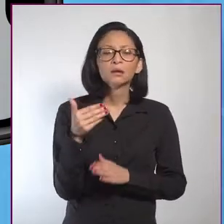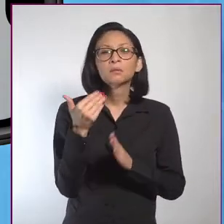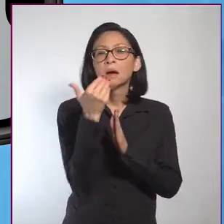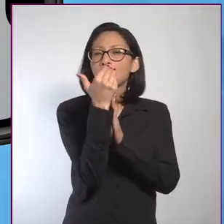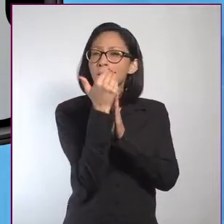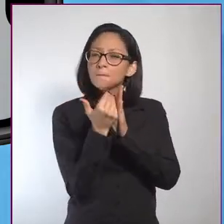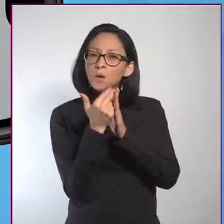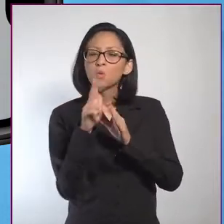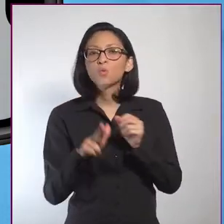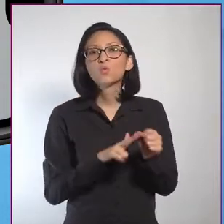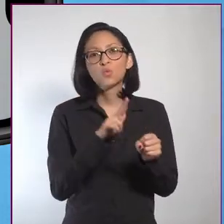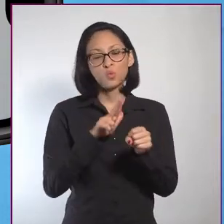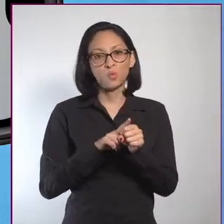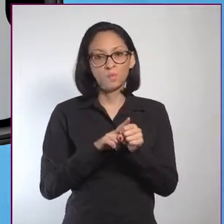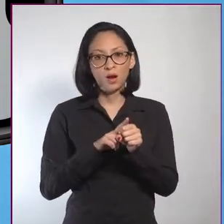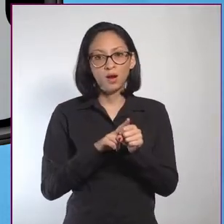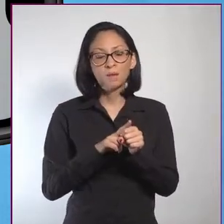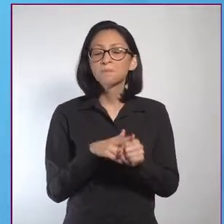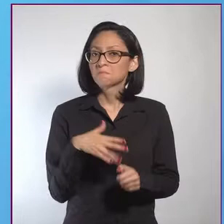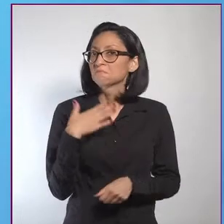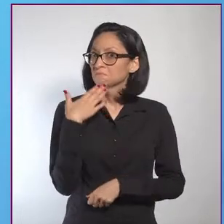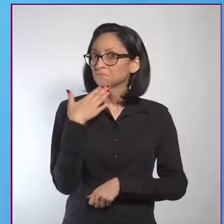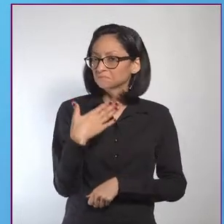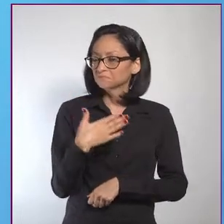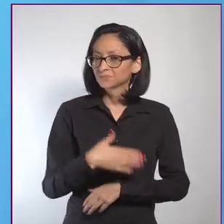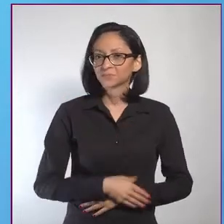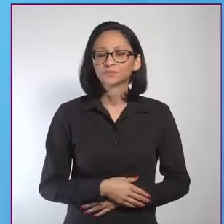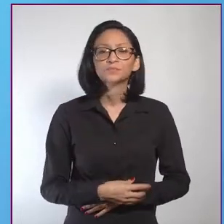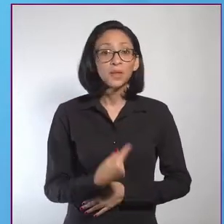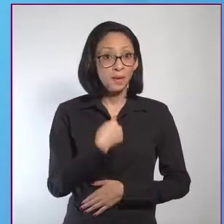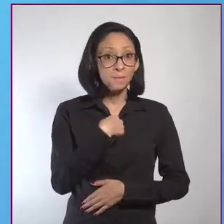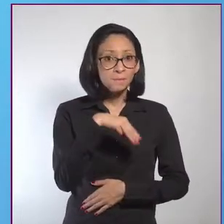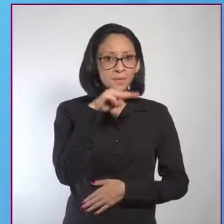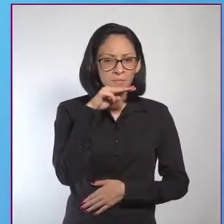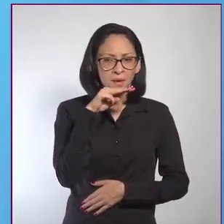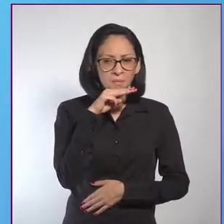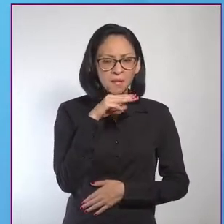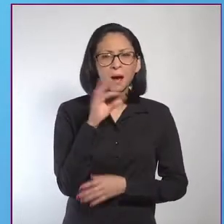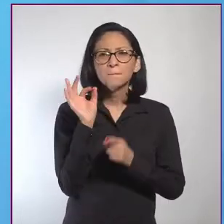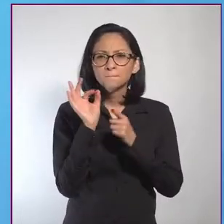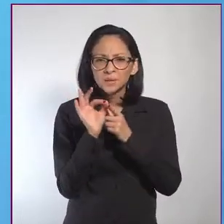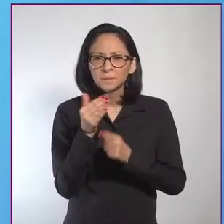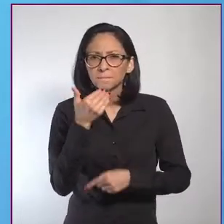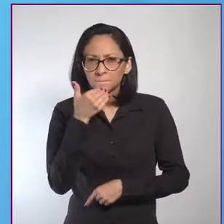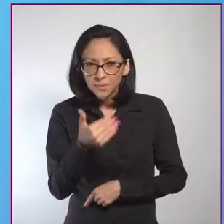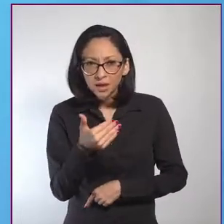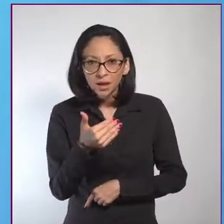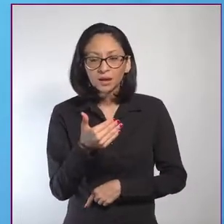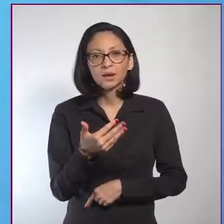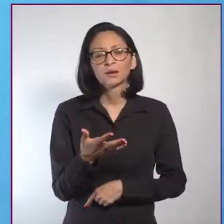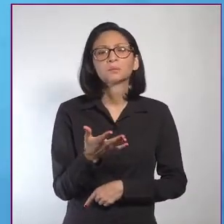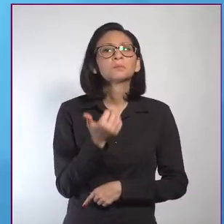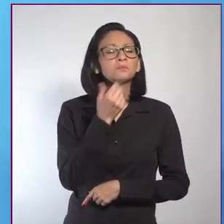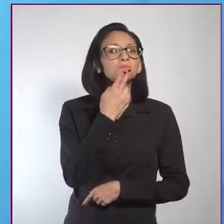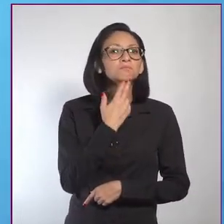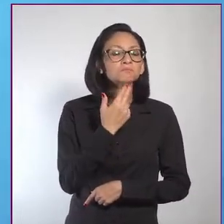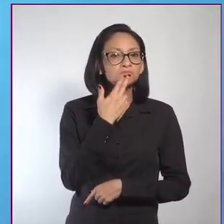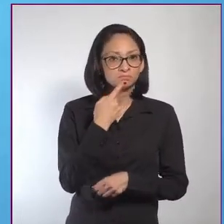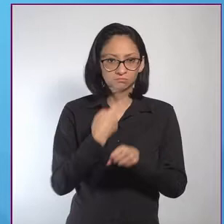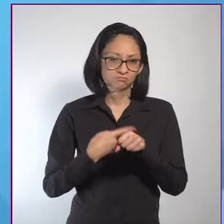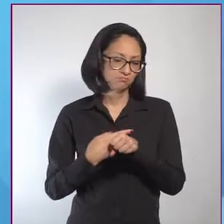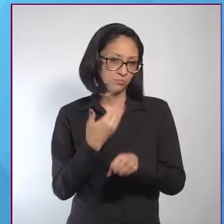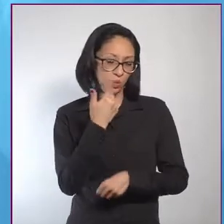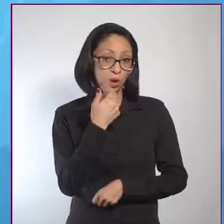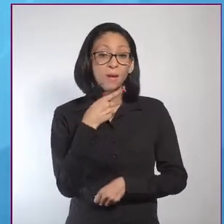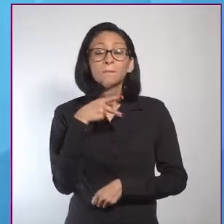los estándares normales, entonces salió muy bien. A mi mamá le ha ido bien, no presenta signos de diabetes. Por otro lado,